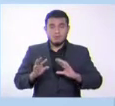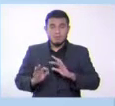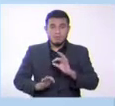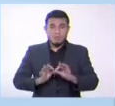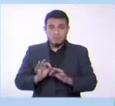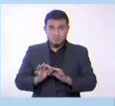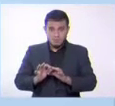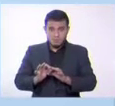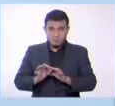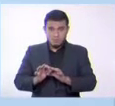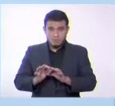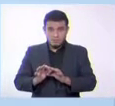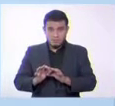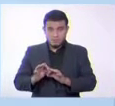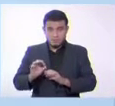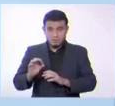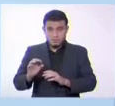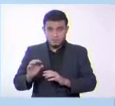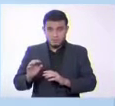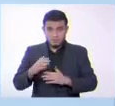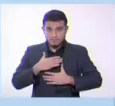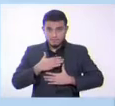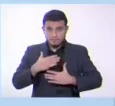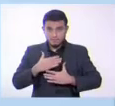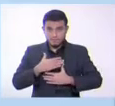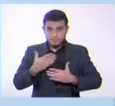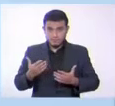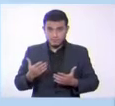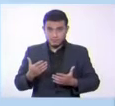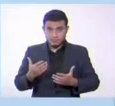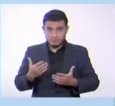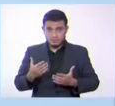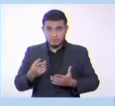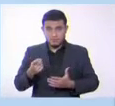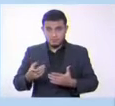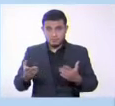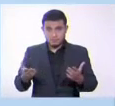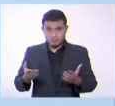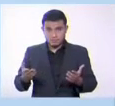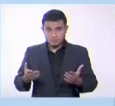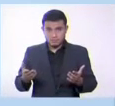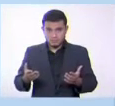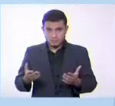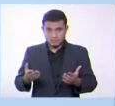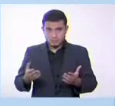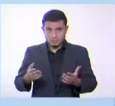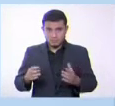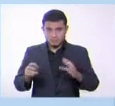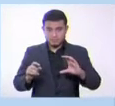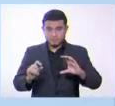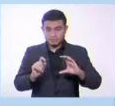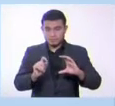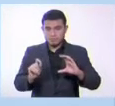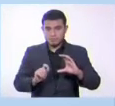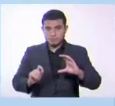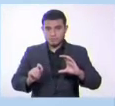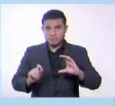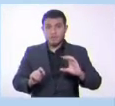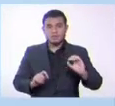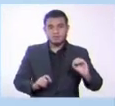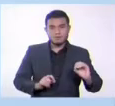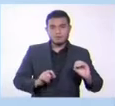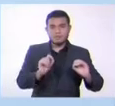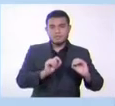oxígeno. Y así se representa el enlace doble. Como les mencioné antes, es a través